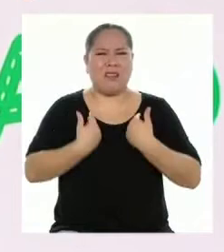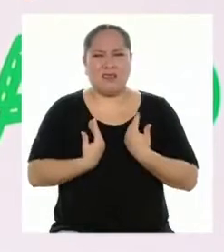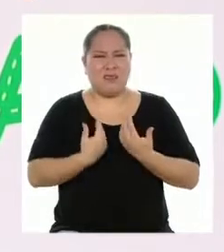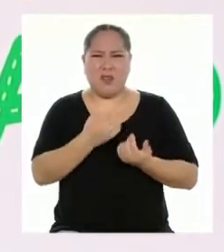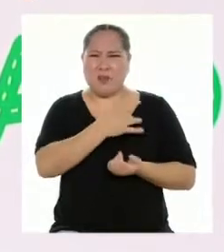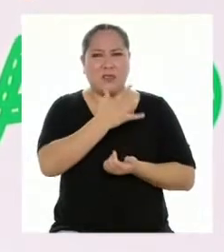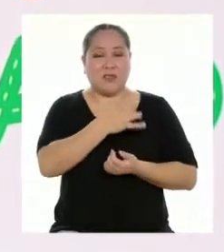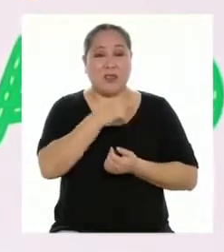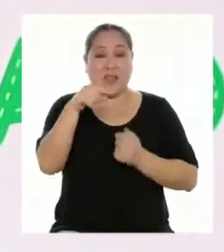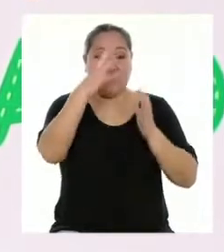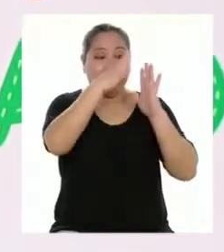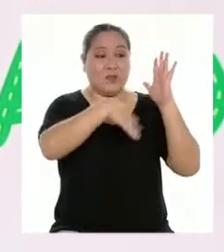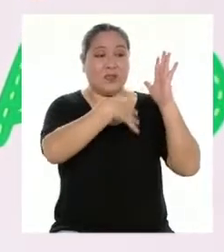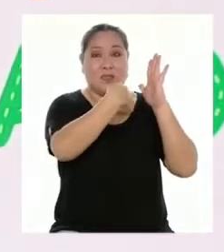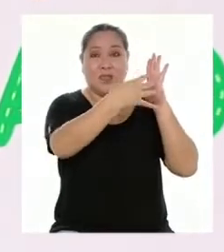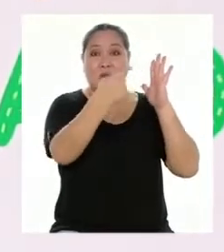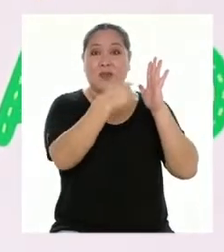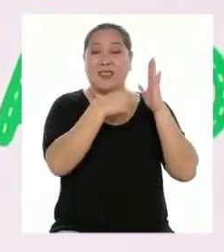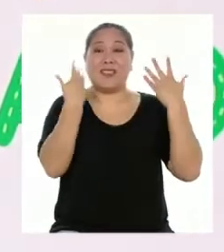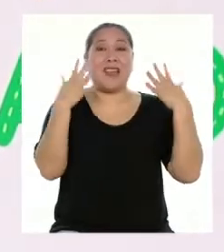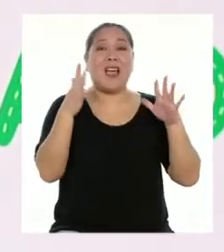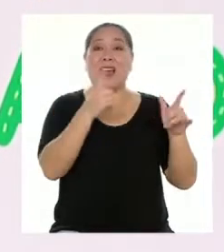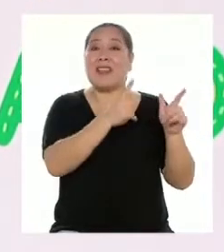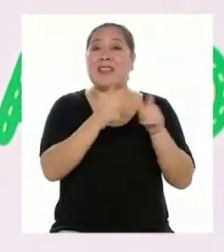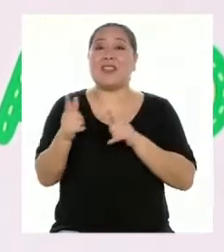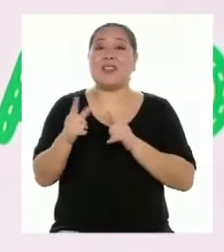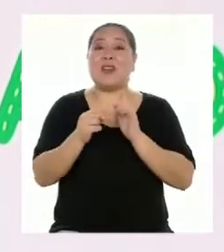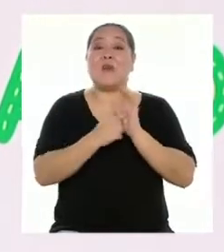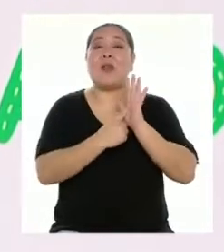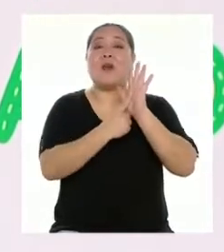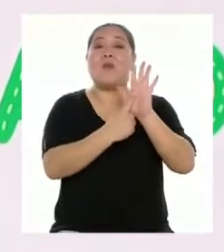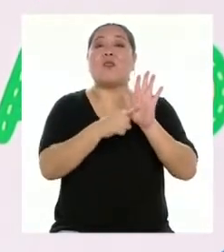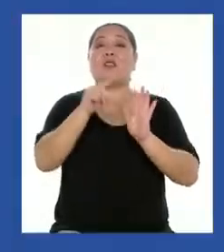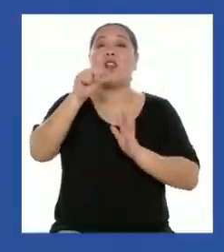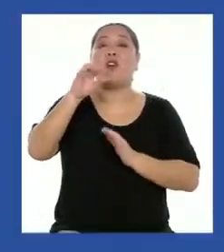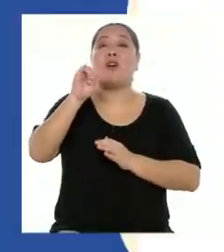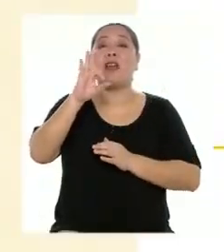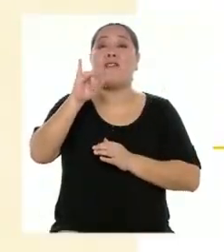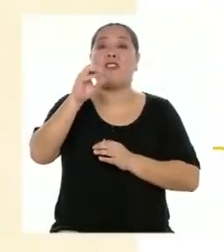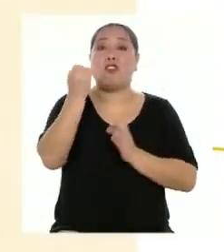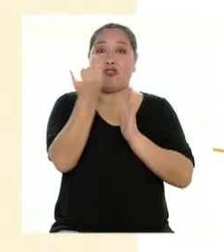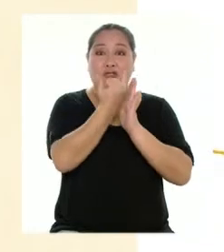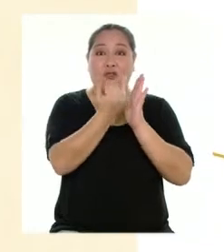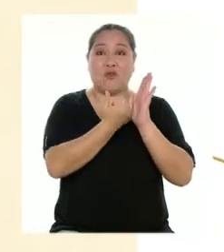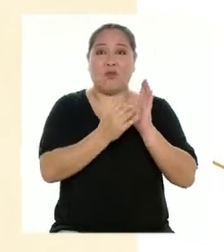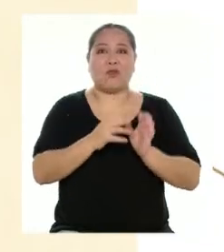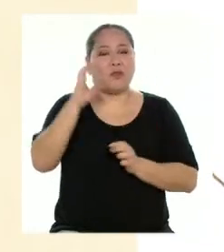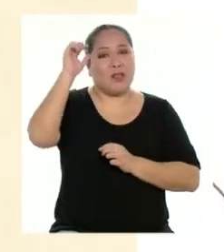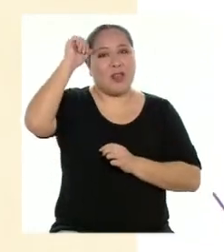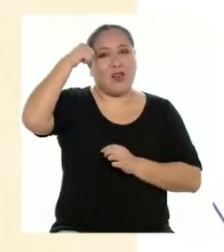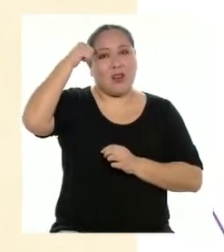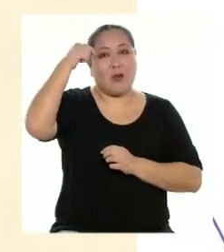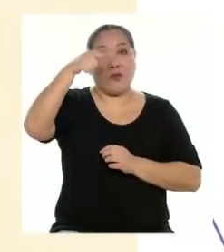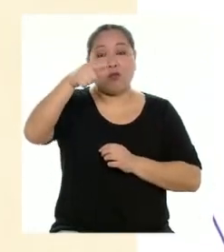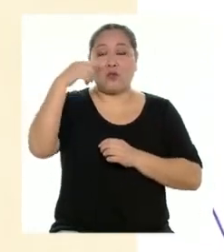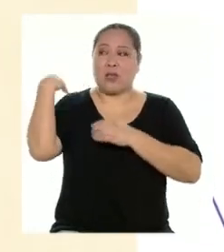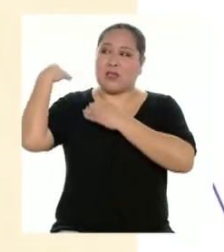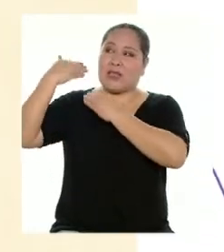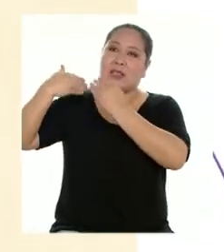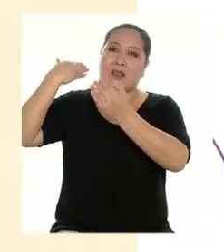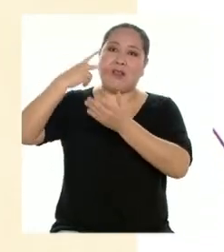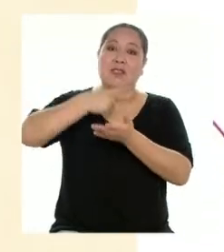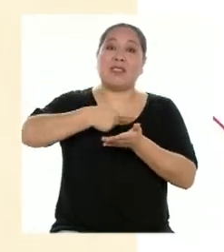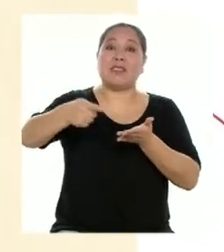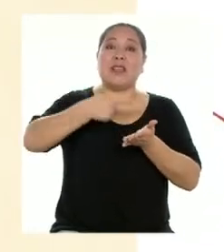frecuencias y estoy listo para realizar los gráficos para representar los datos recogidos. Recordemos, Rodrigo, lo que han venido trabajando